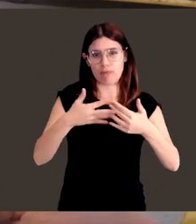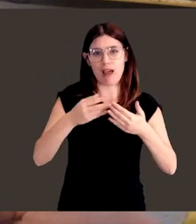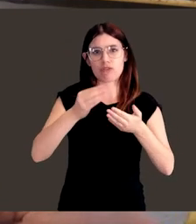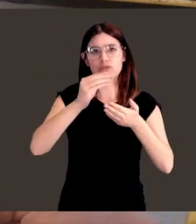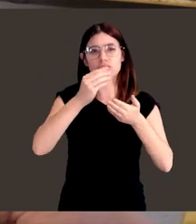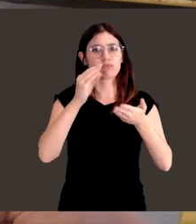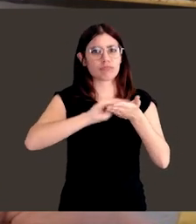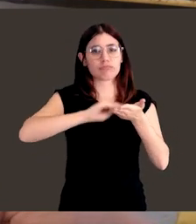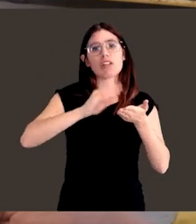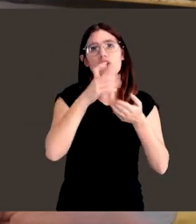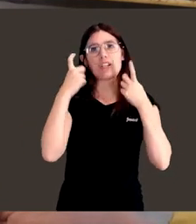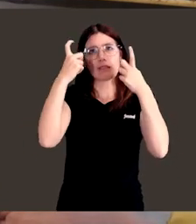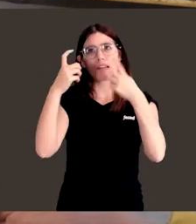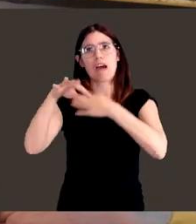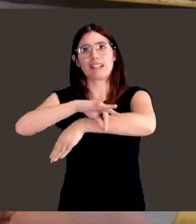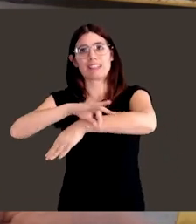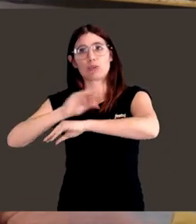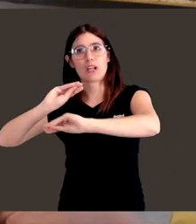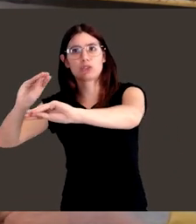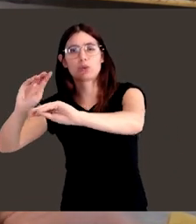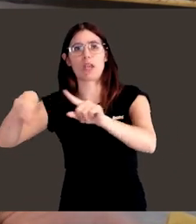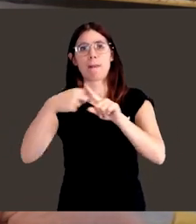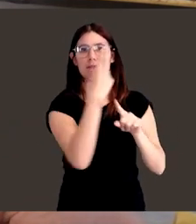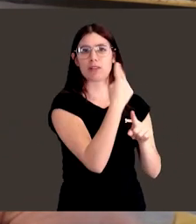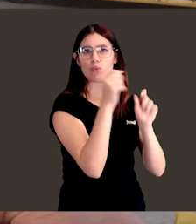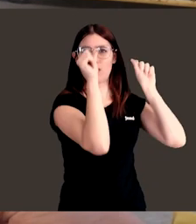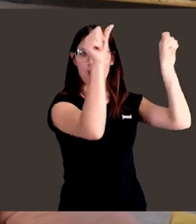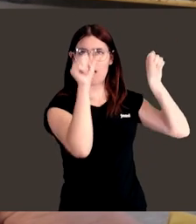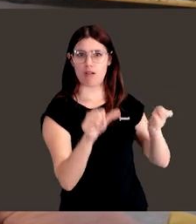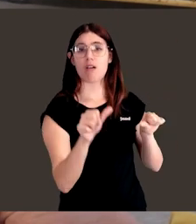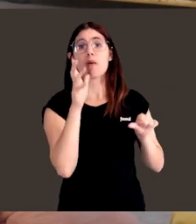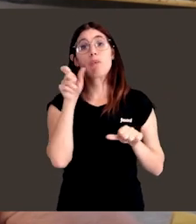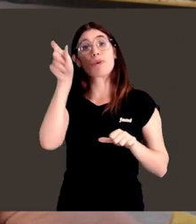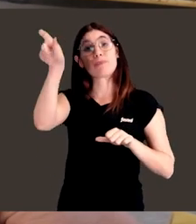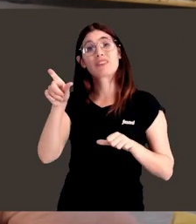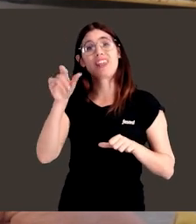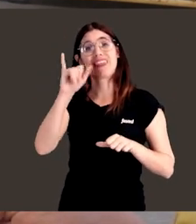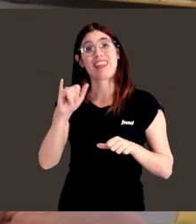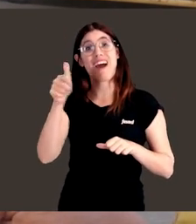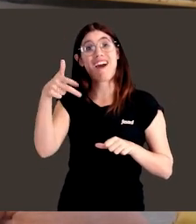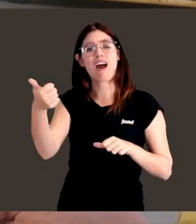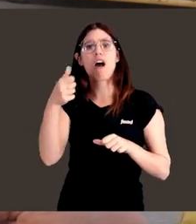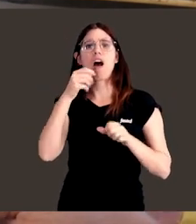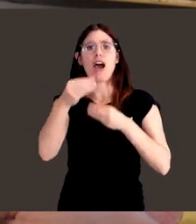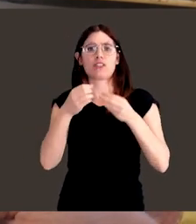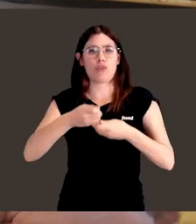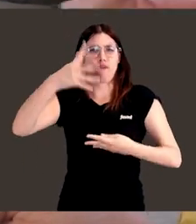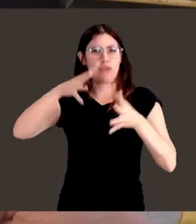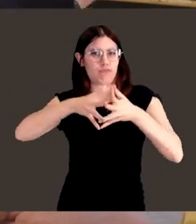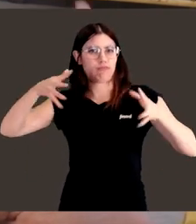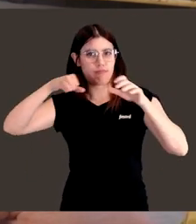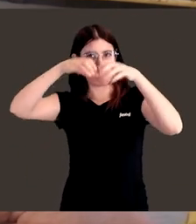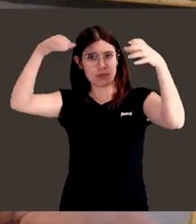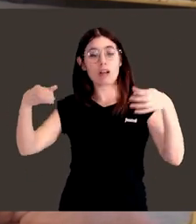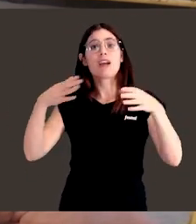mezcla entre la arquitectura de zja y la pintura mural como ya hacía eh edificios enormes he